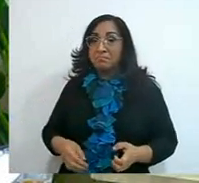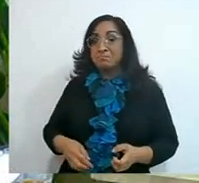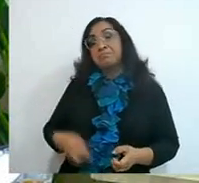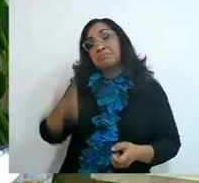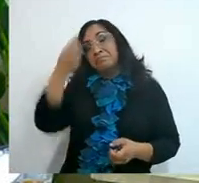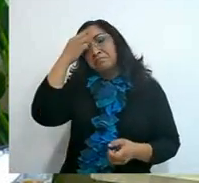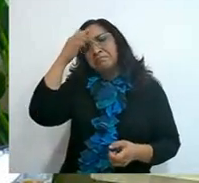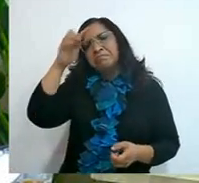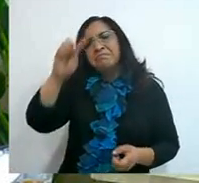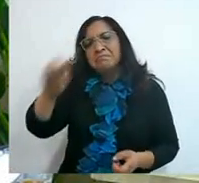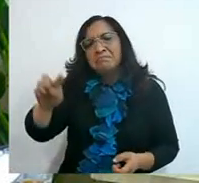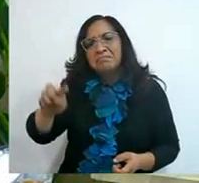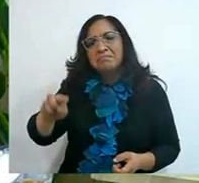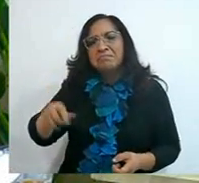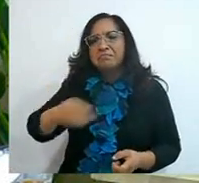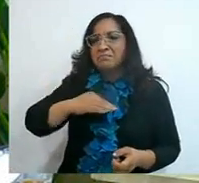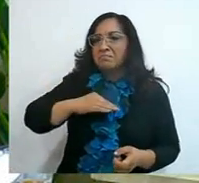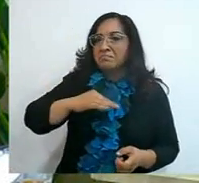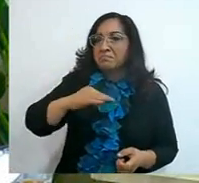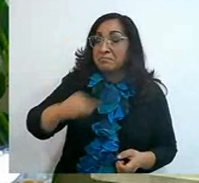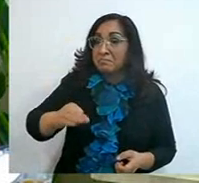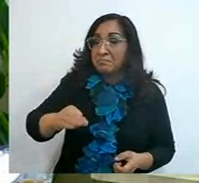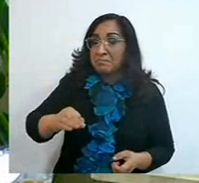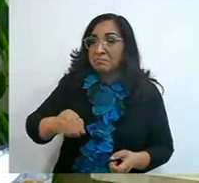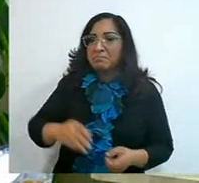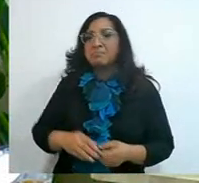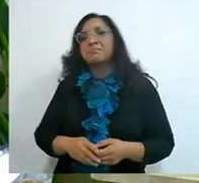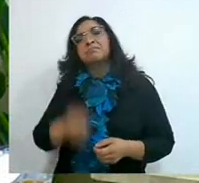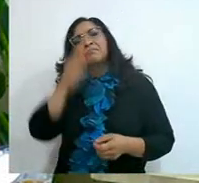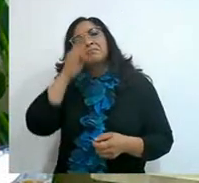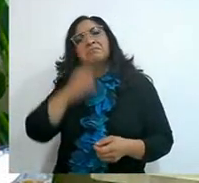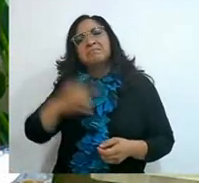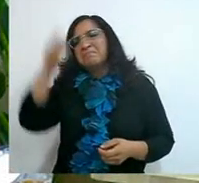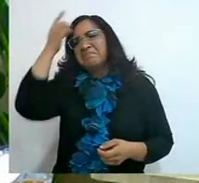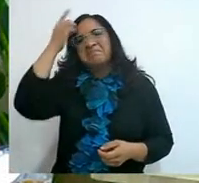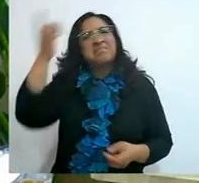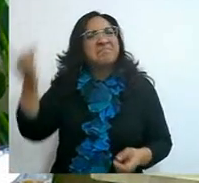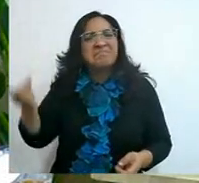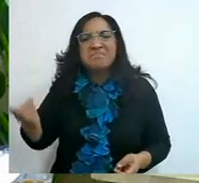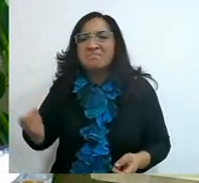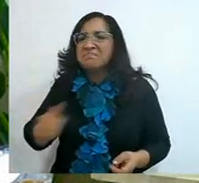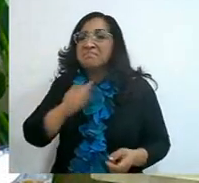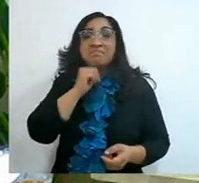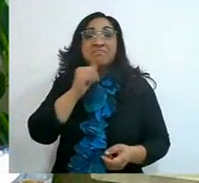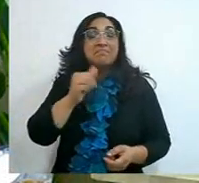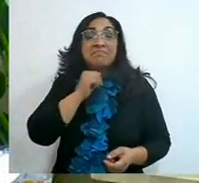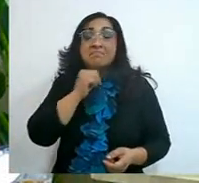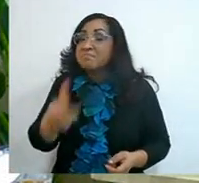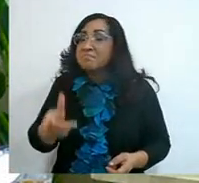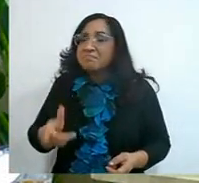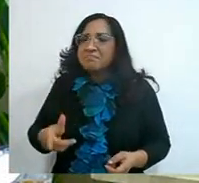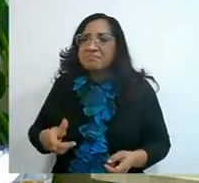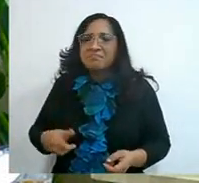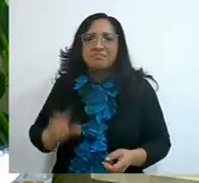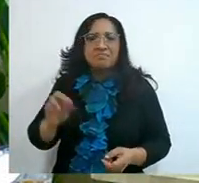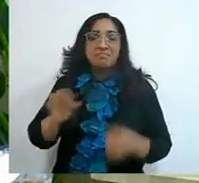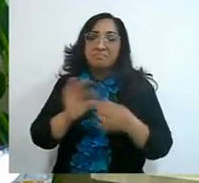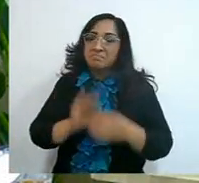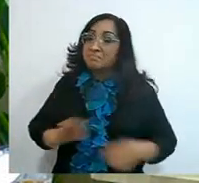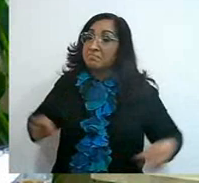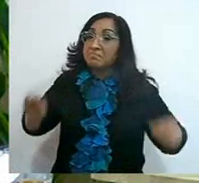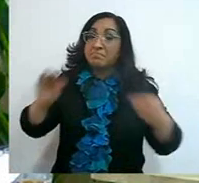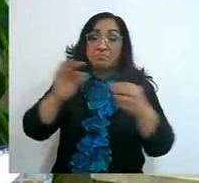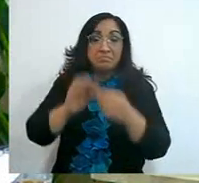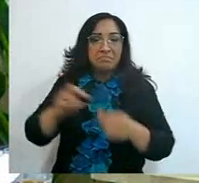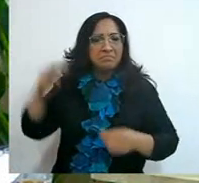¿Creemos, hermanos, que podemos burlar a Dios? Nadie. No importa, no importa si es un